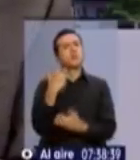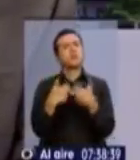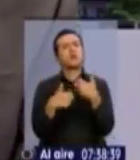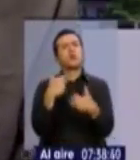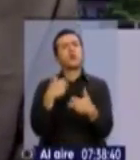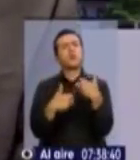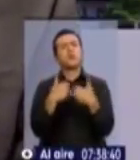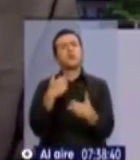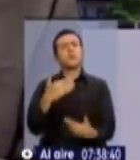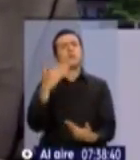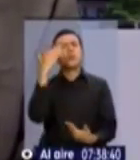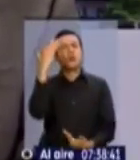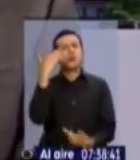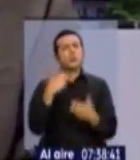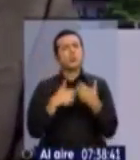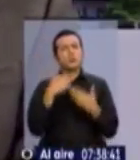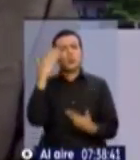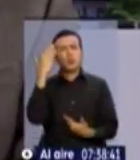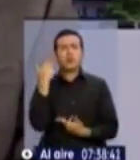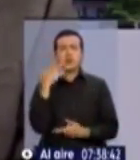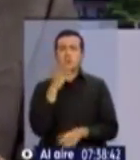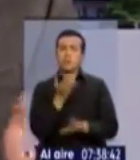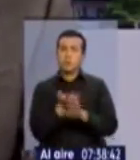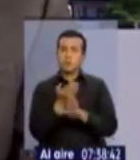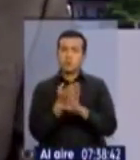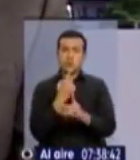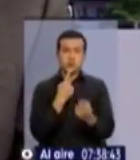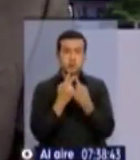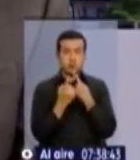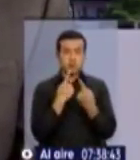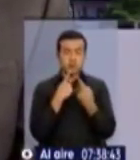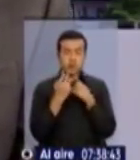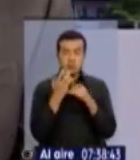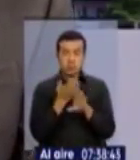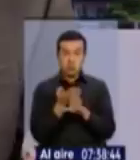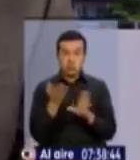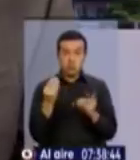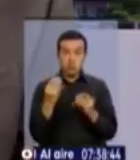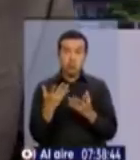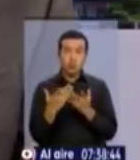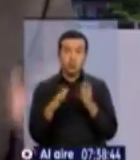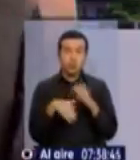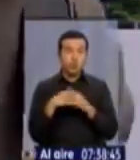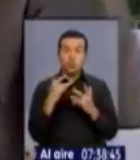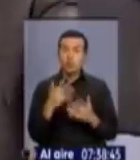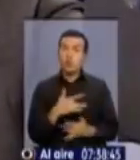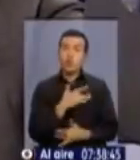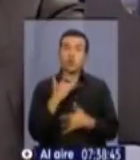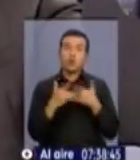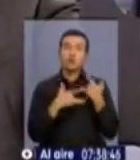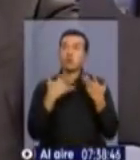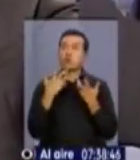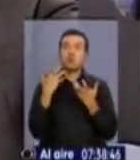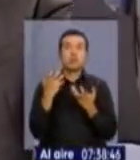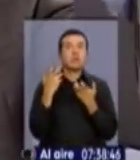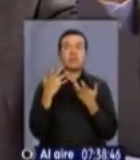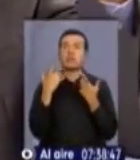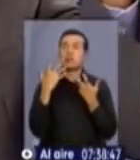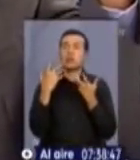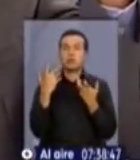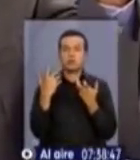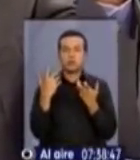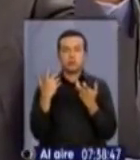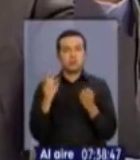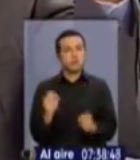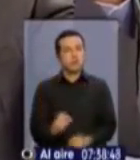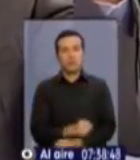que al haberse planteado el diálogo como se planteó las expectativas de todos los han estado en el 10 cierto y no puedes en política pública